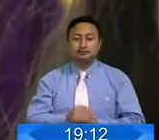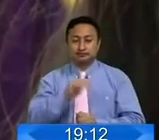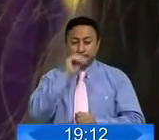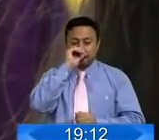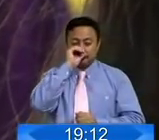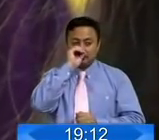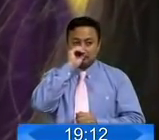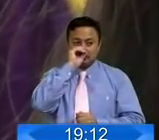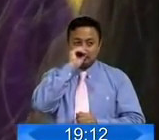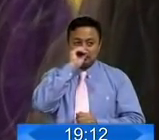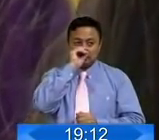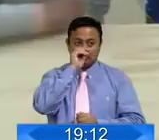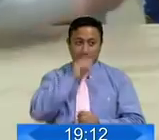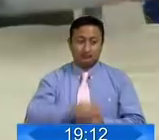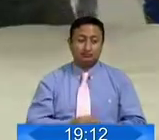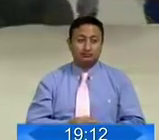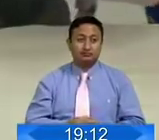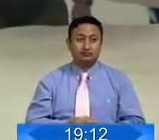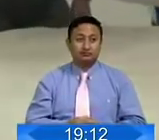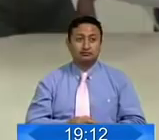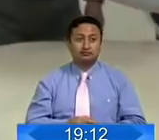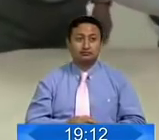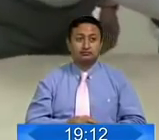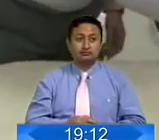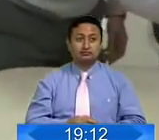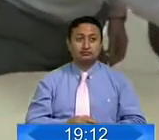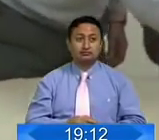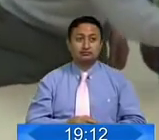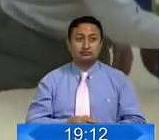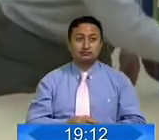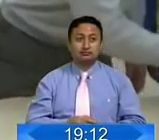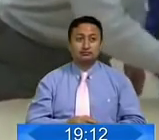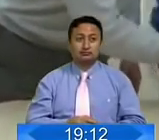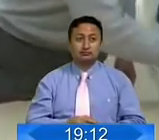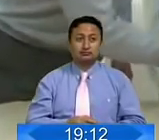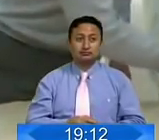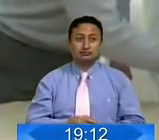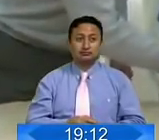rendimiento. Con realización de Andrés Reina, informó Mauricio Sánchez.